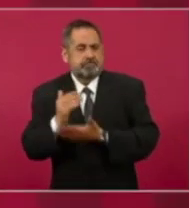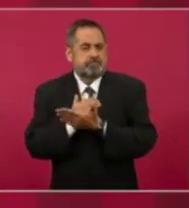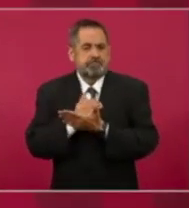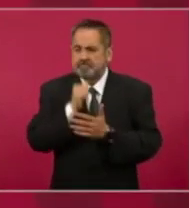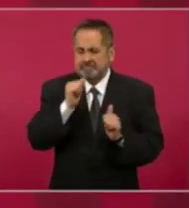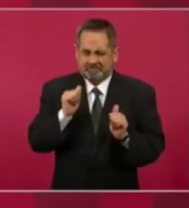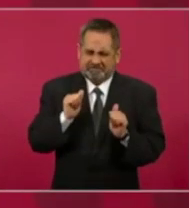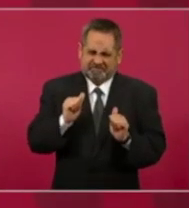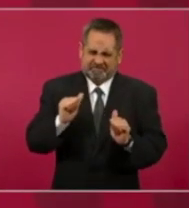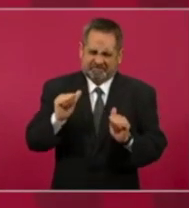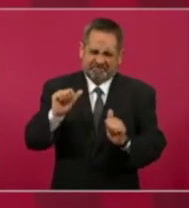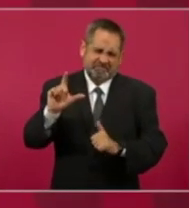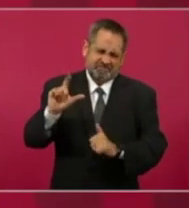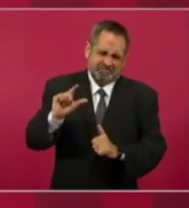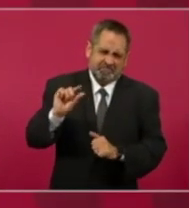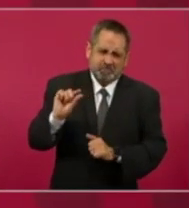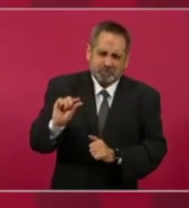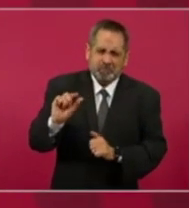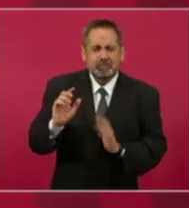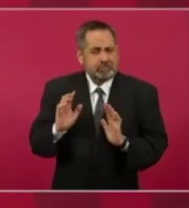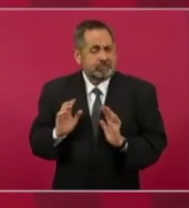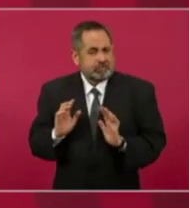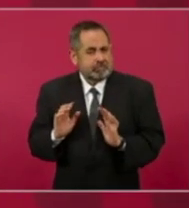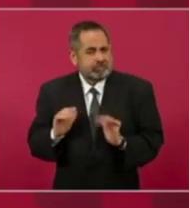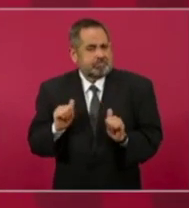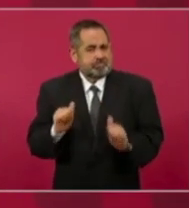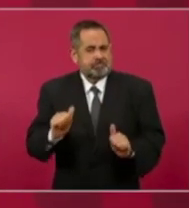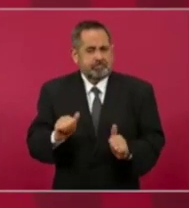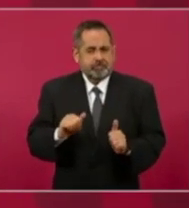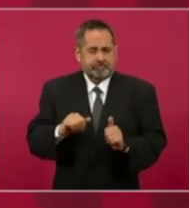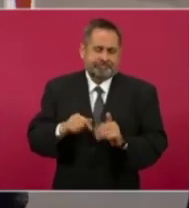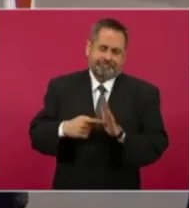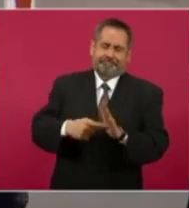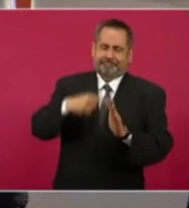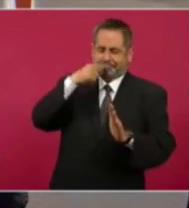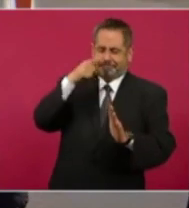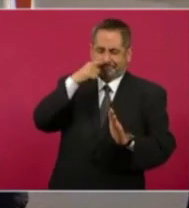moneda, si se trata de presumir,